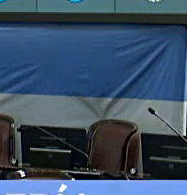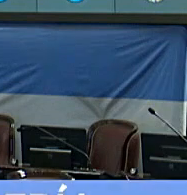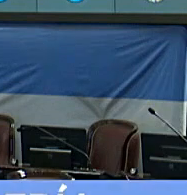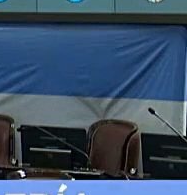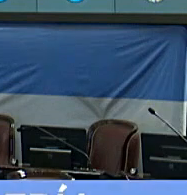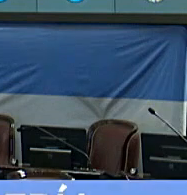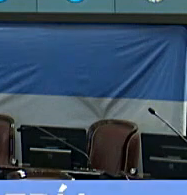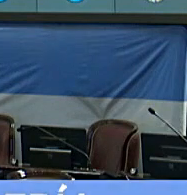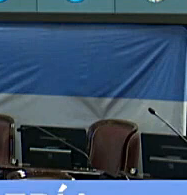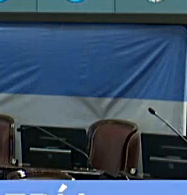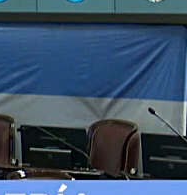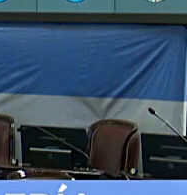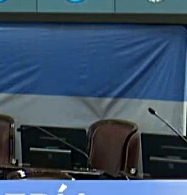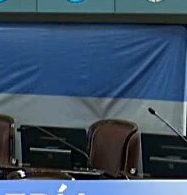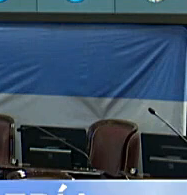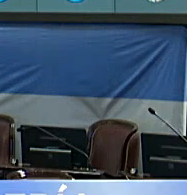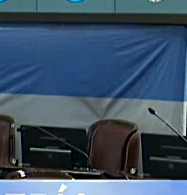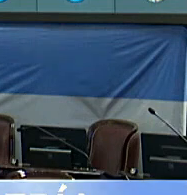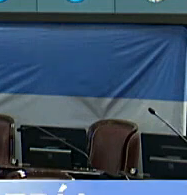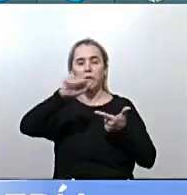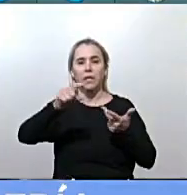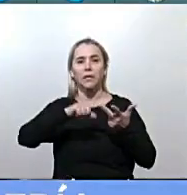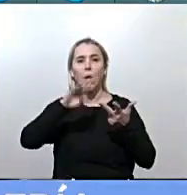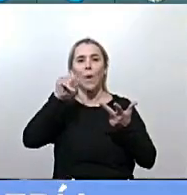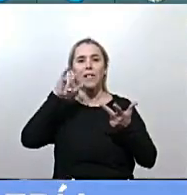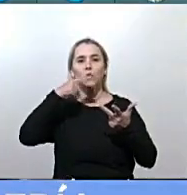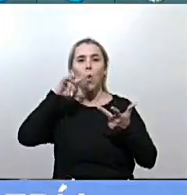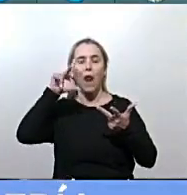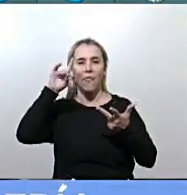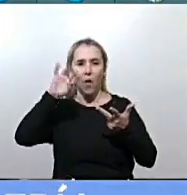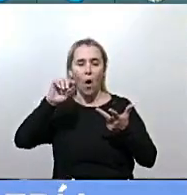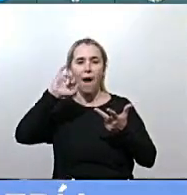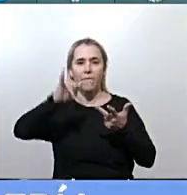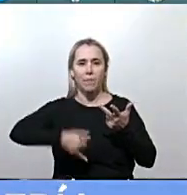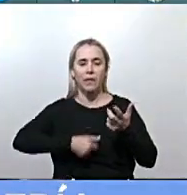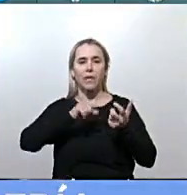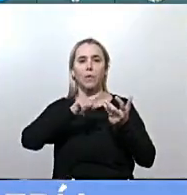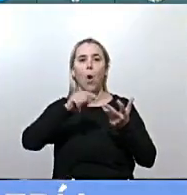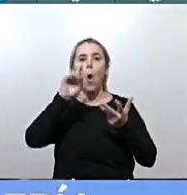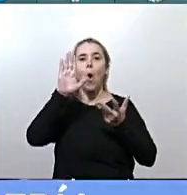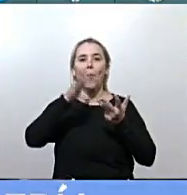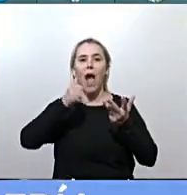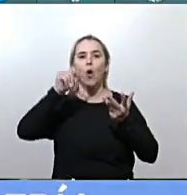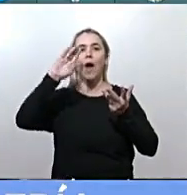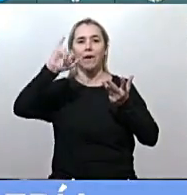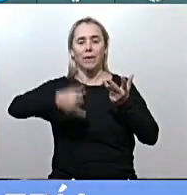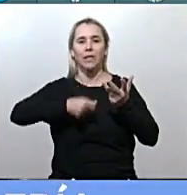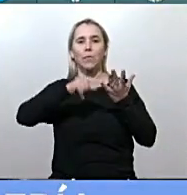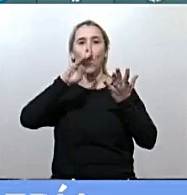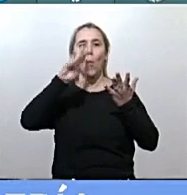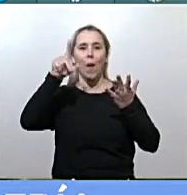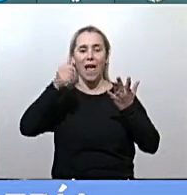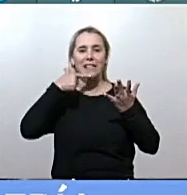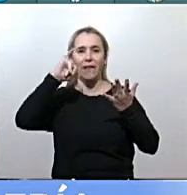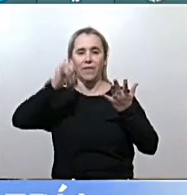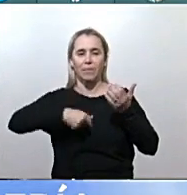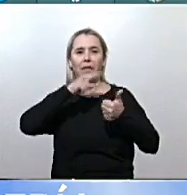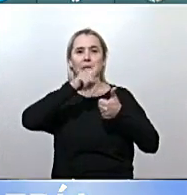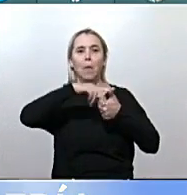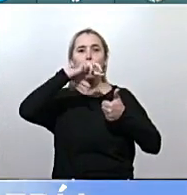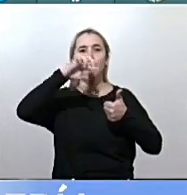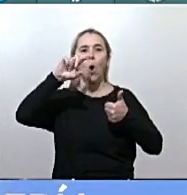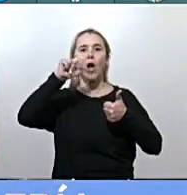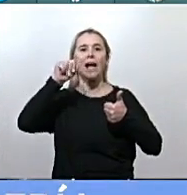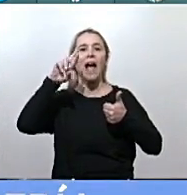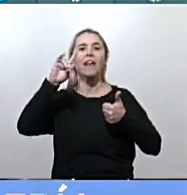Almirón, afirmativo. Alperovich, ausente. Basualdo, afirmativo. Blanco, afirmativo. Blas, afirmativo. Rayar Pocar,